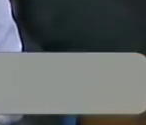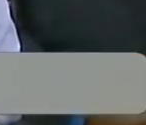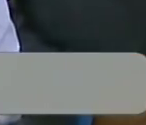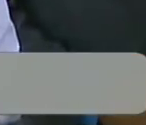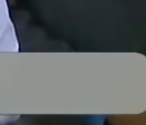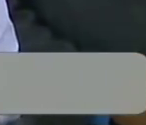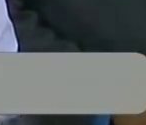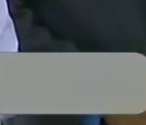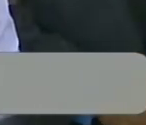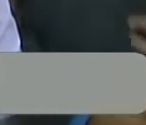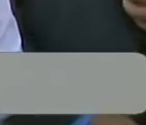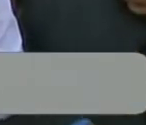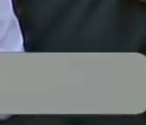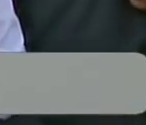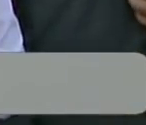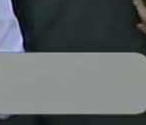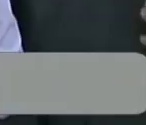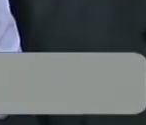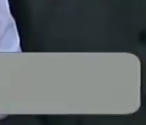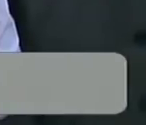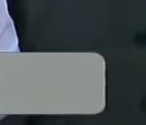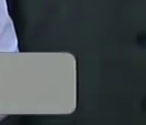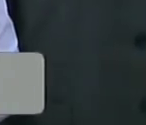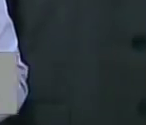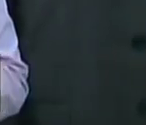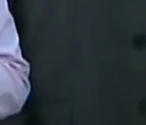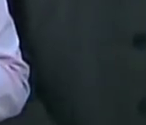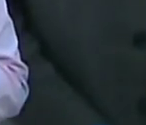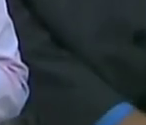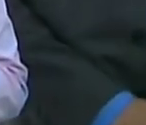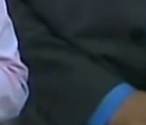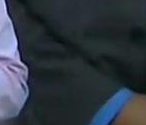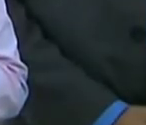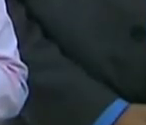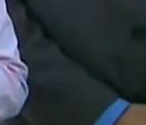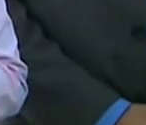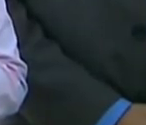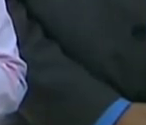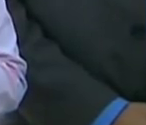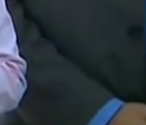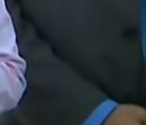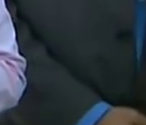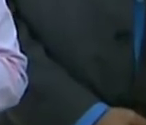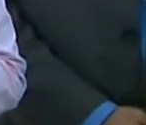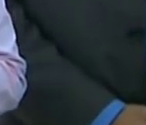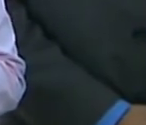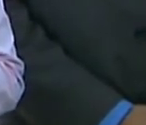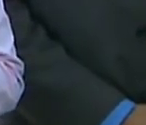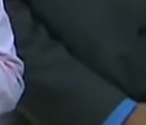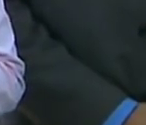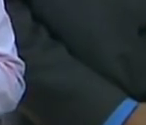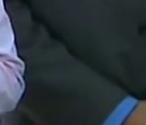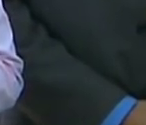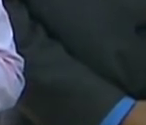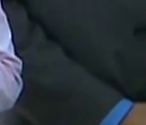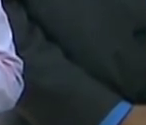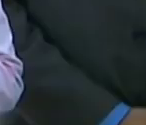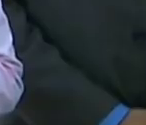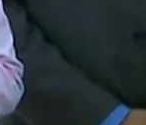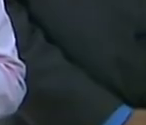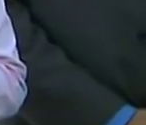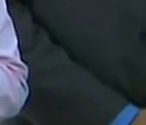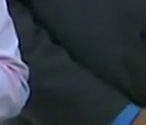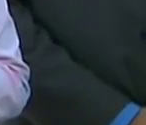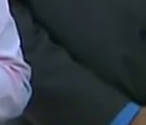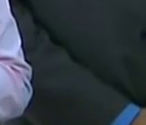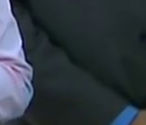Ivana. Nosotros nos encontramos desde los jardines del Palacio Federal Legislativo, donde hace minutos acaba de ser aprobado un acuerdo en respaldo a lo que